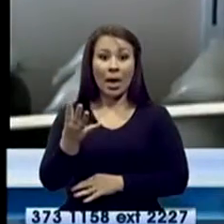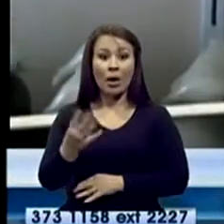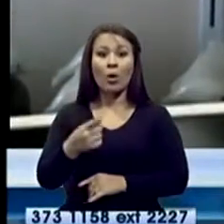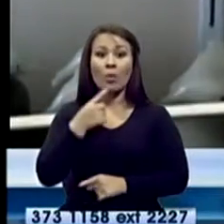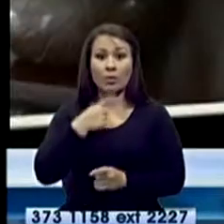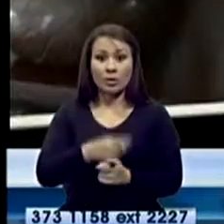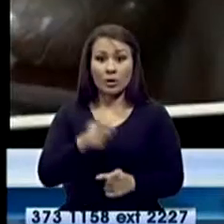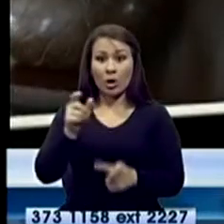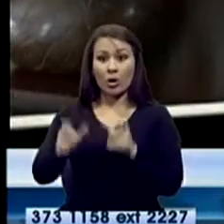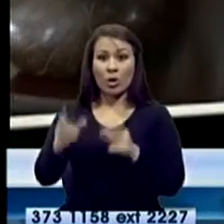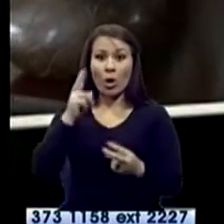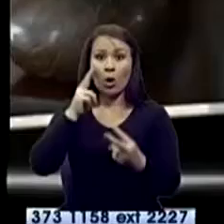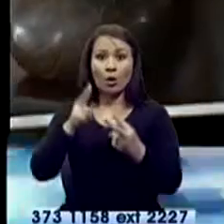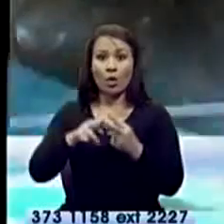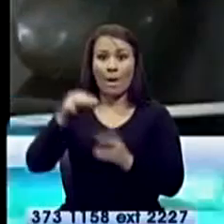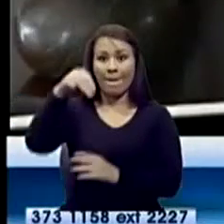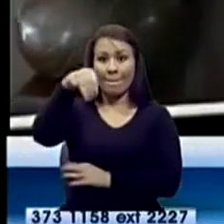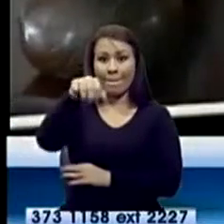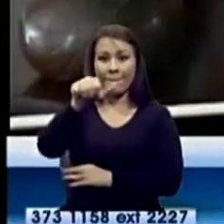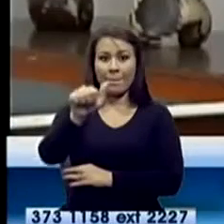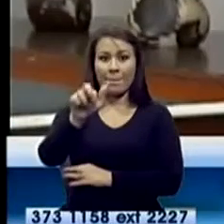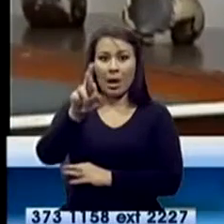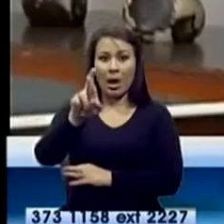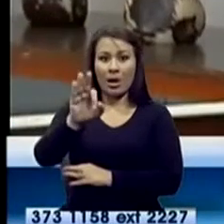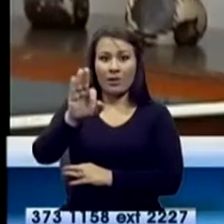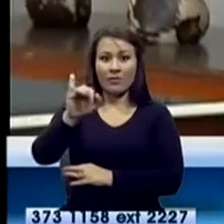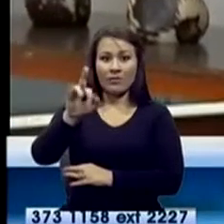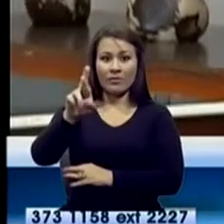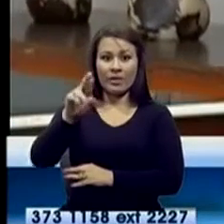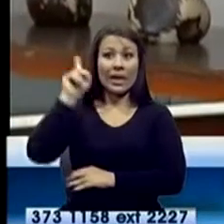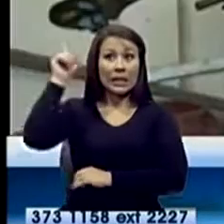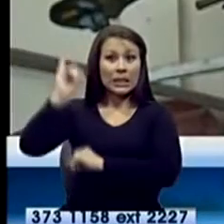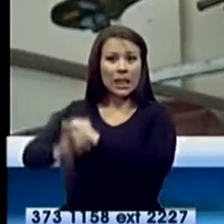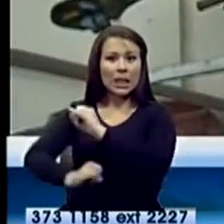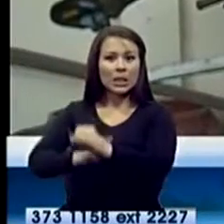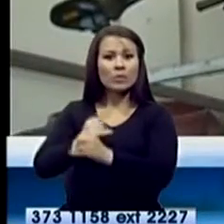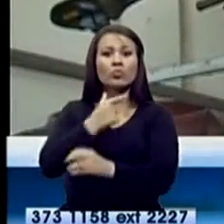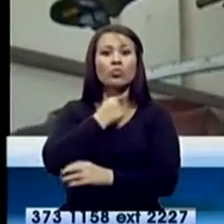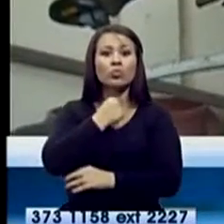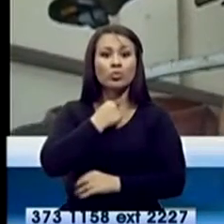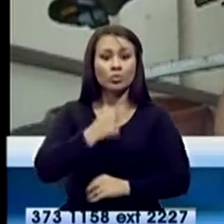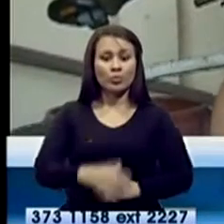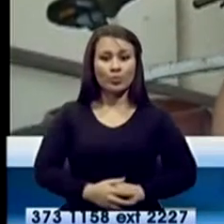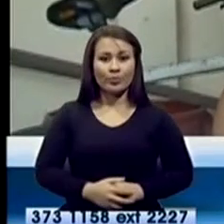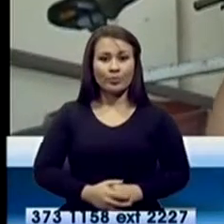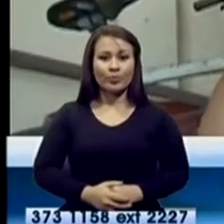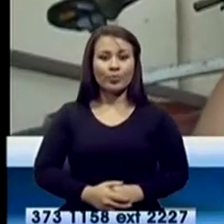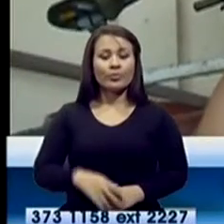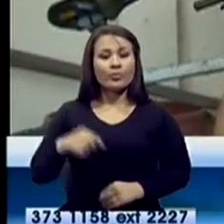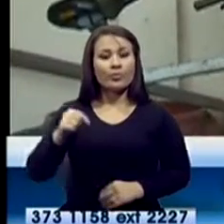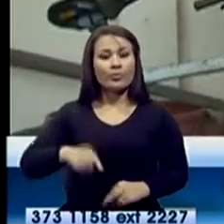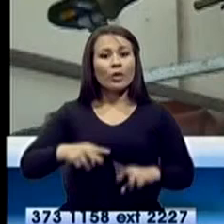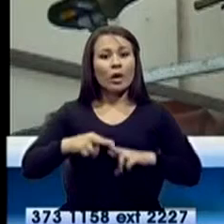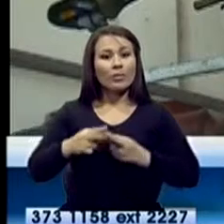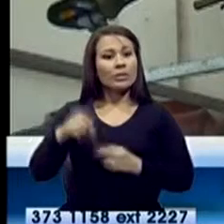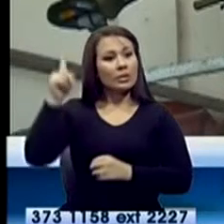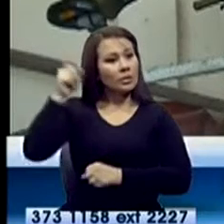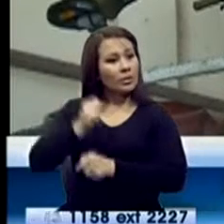los turistas lo conocen como marfil vegetal y es muy apetecido en el mercado internacional. El Quito de ahí se traslada a otros países,